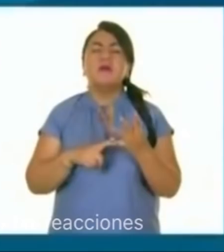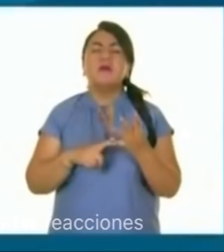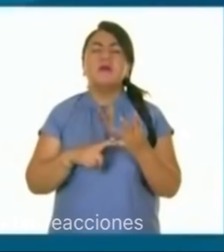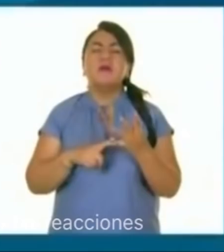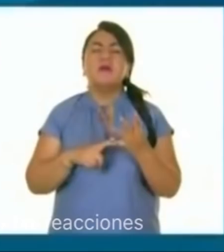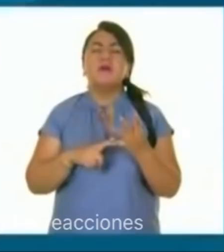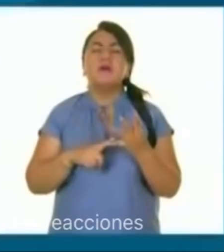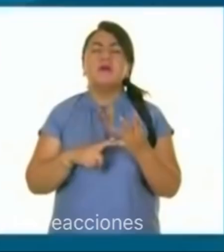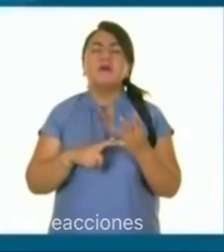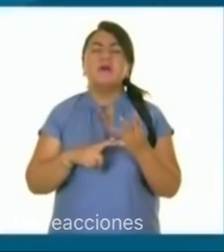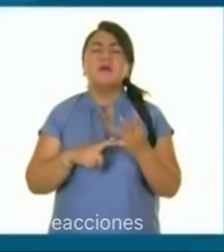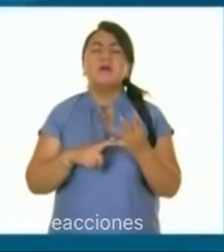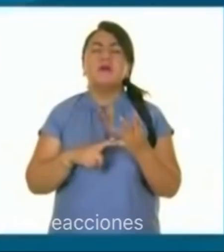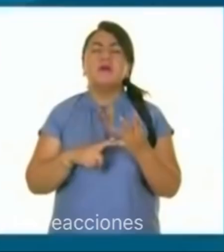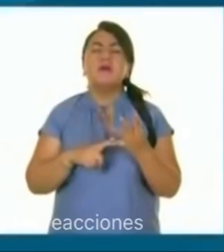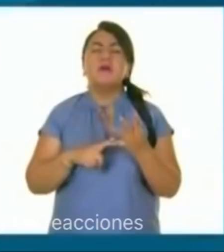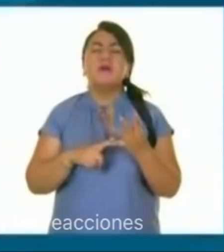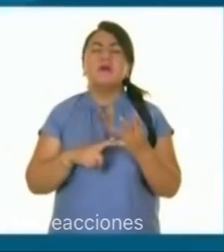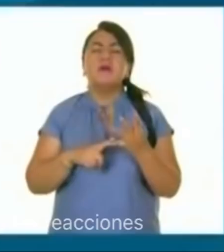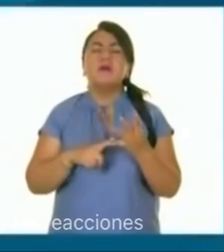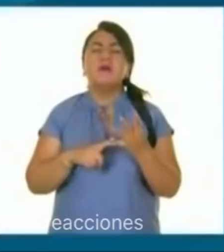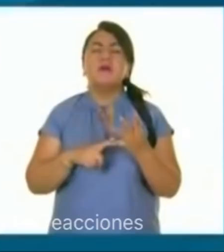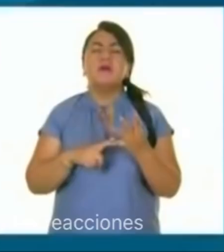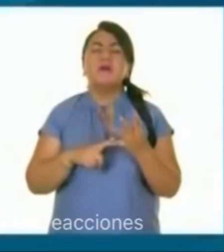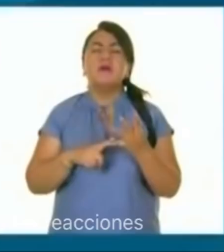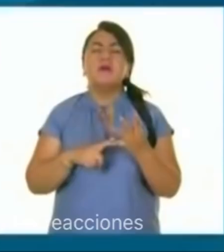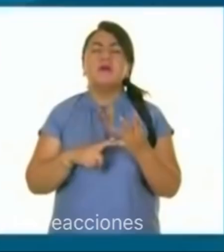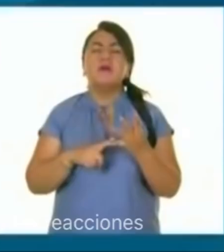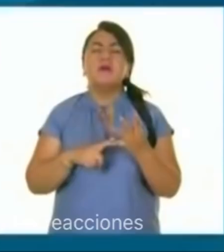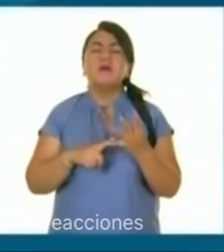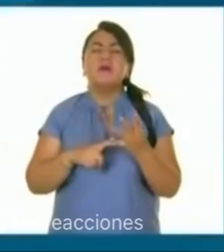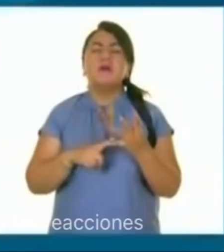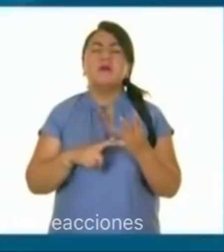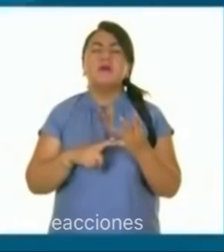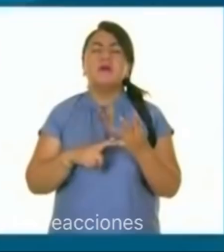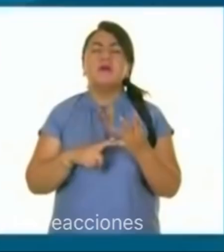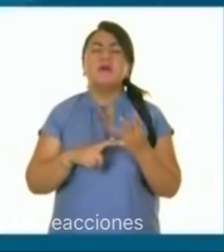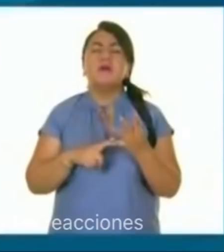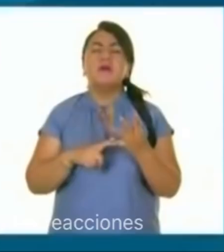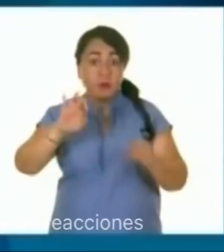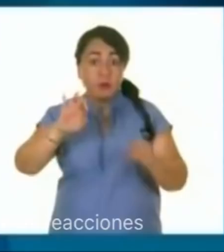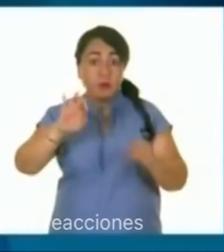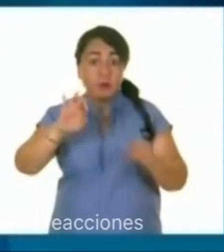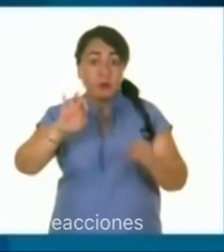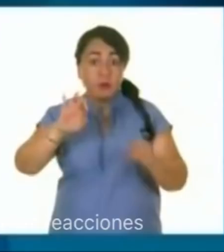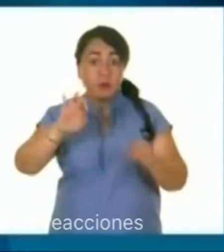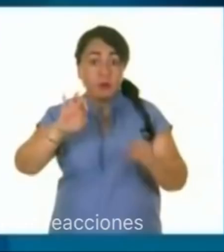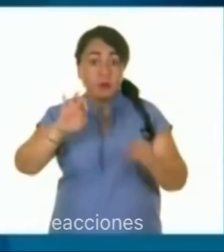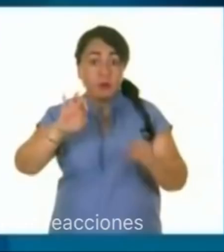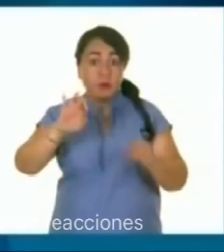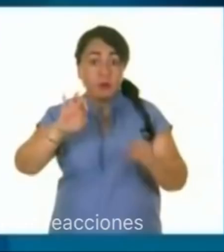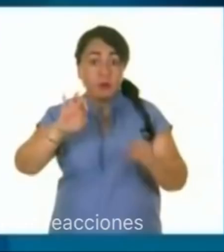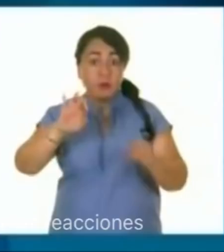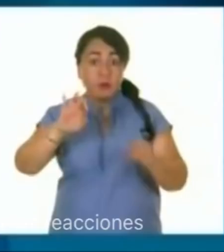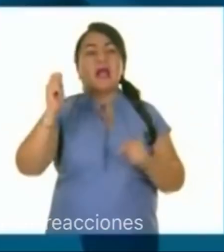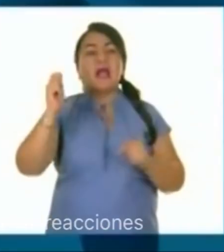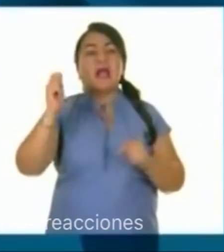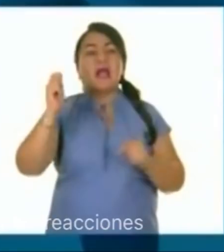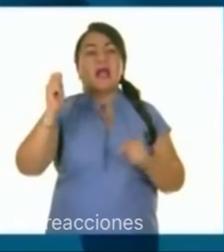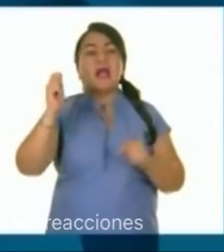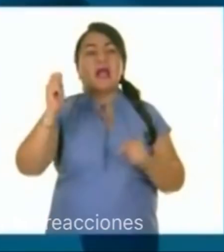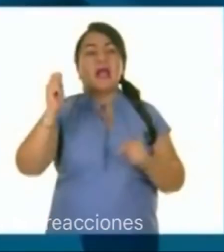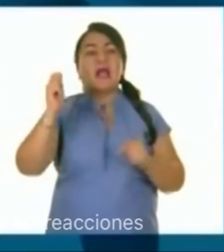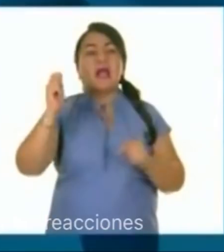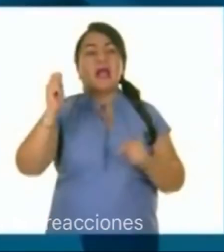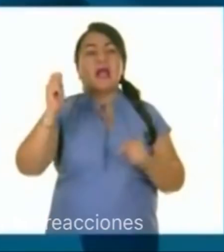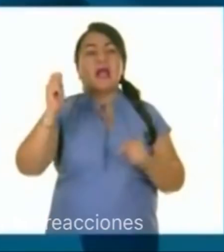derechos de los trabajadores. Un ejemplo de represión a las protestas de obreros y trabajadores lo encontramos en la detención de Demetrio